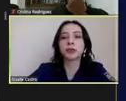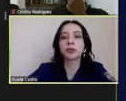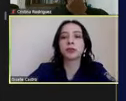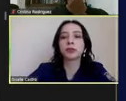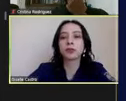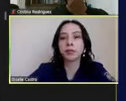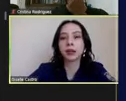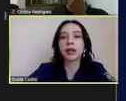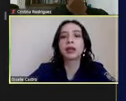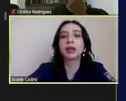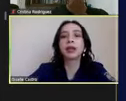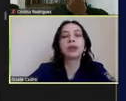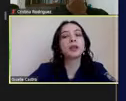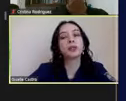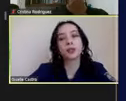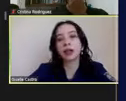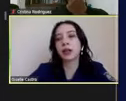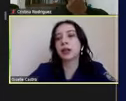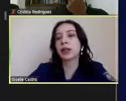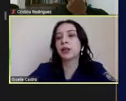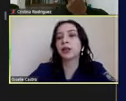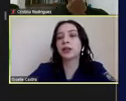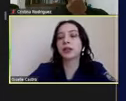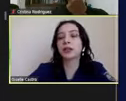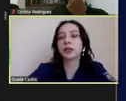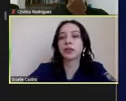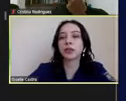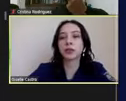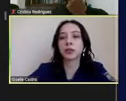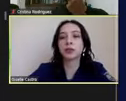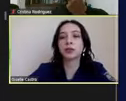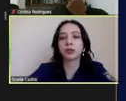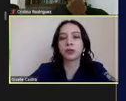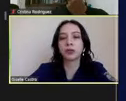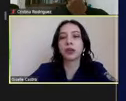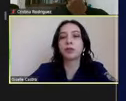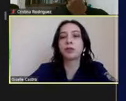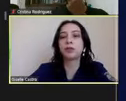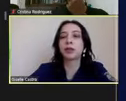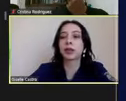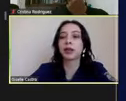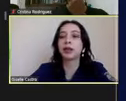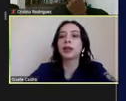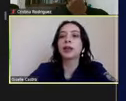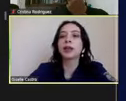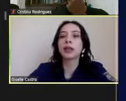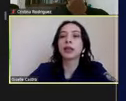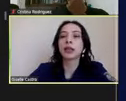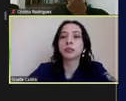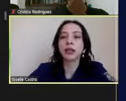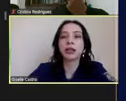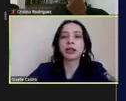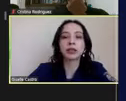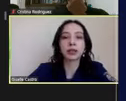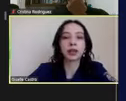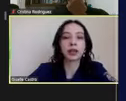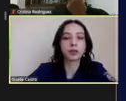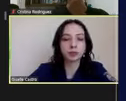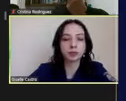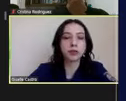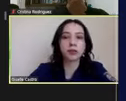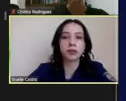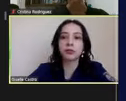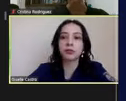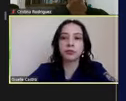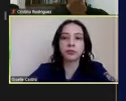haciendo con una pesa. No dejar de lado ejercicios de todo nuestro cuerpo, de las piernas, de